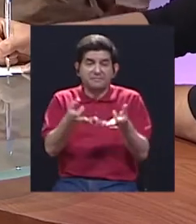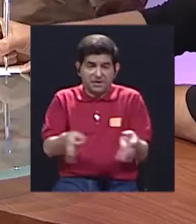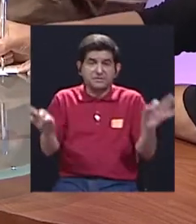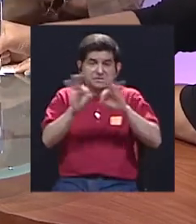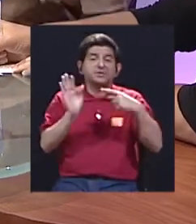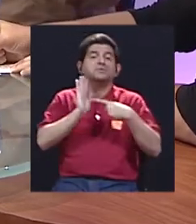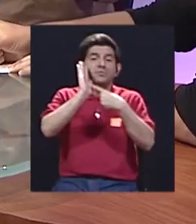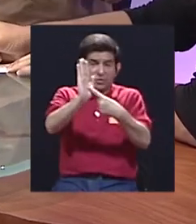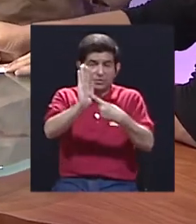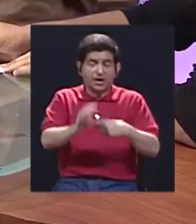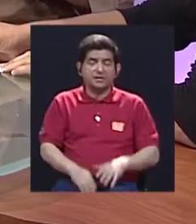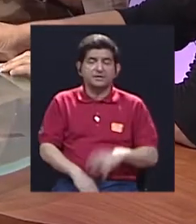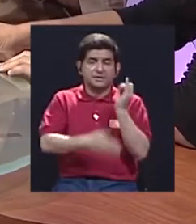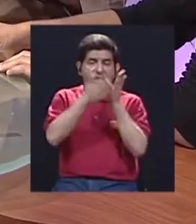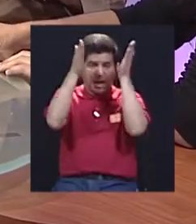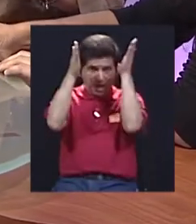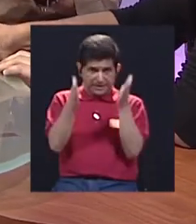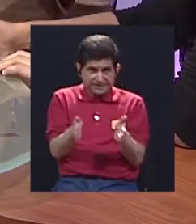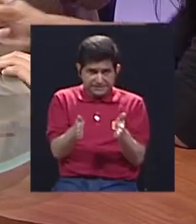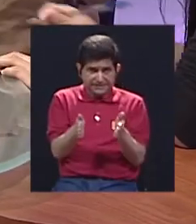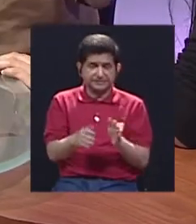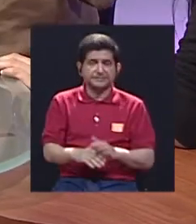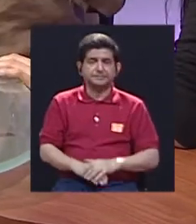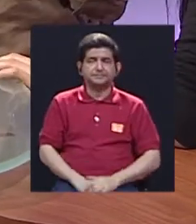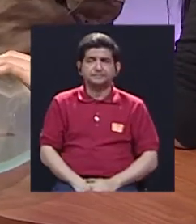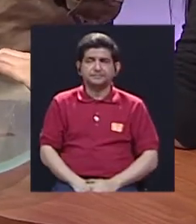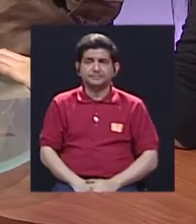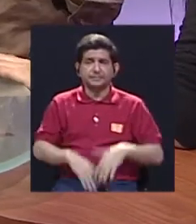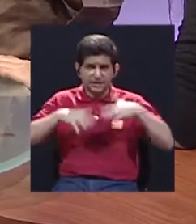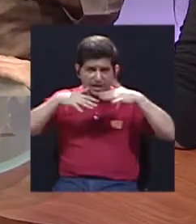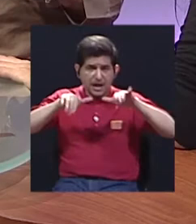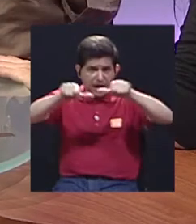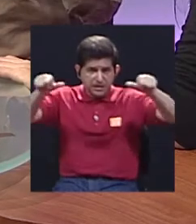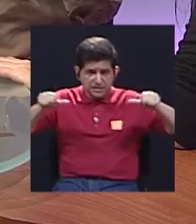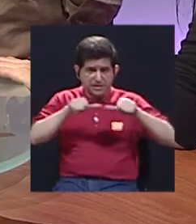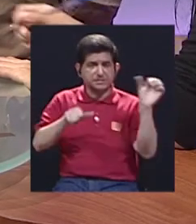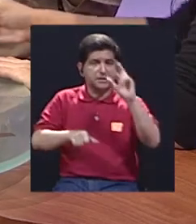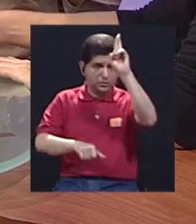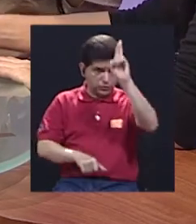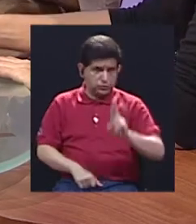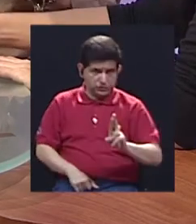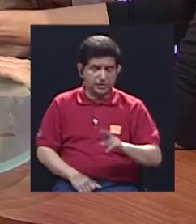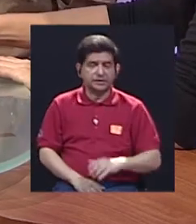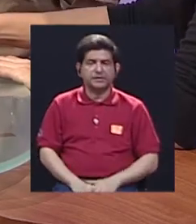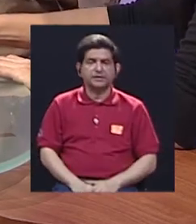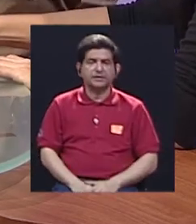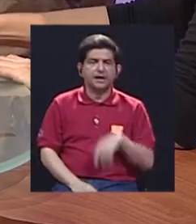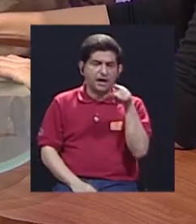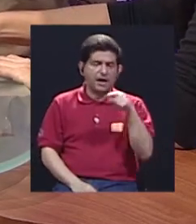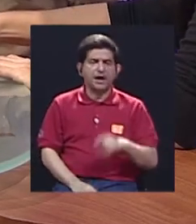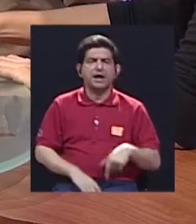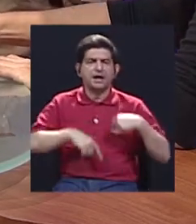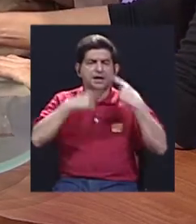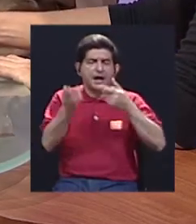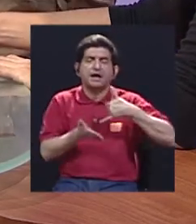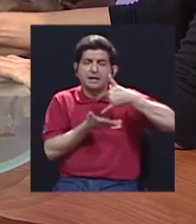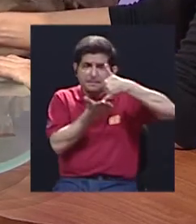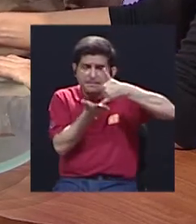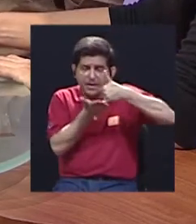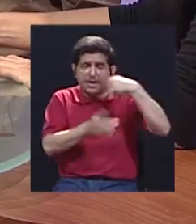es la primera vez que un artista textil costarricense se lleva un